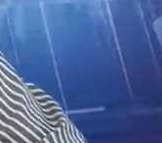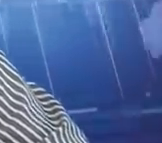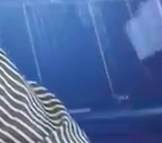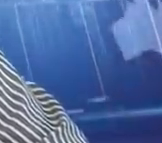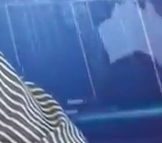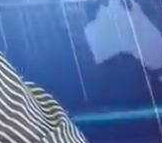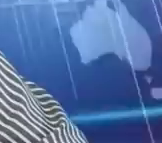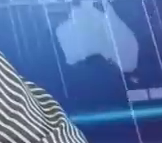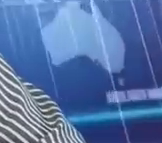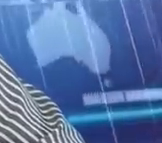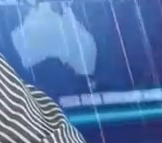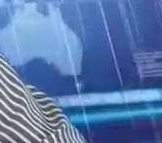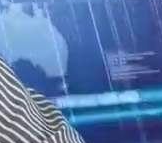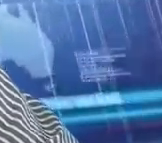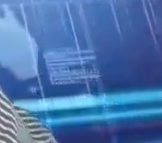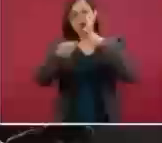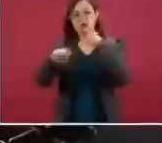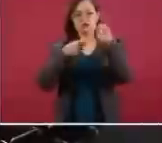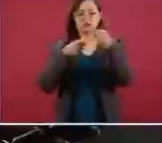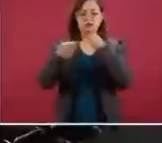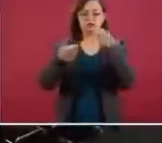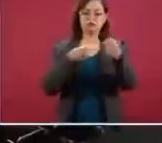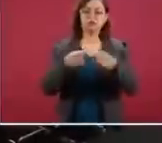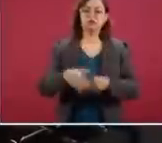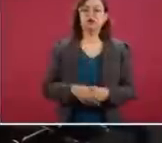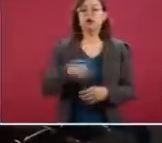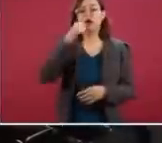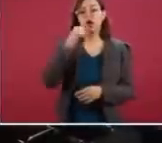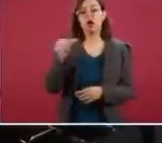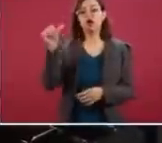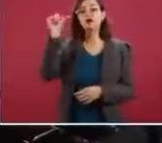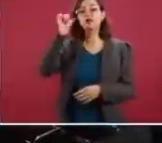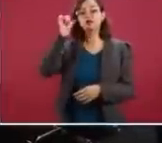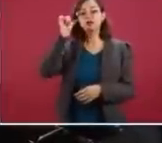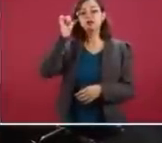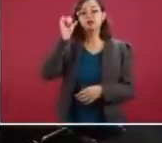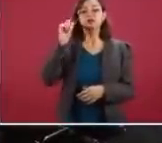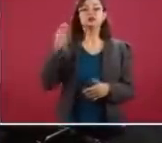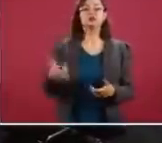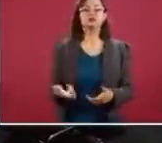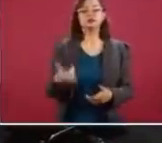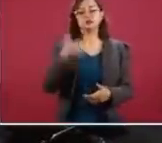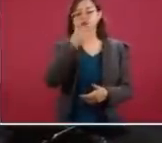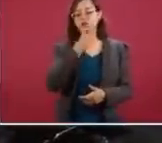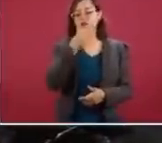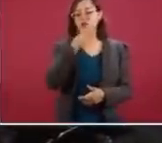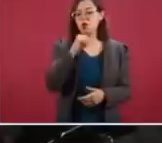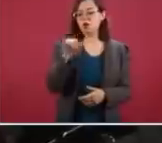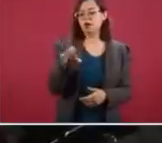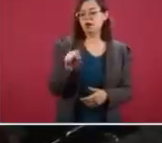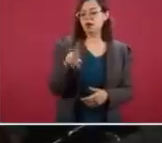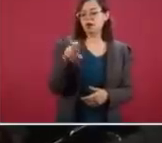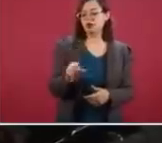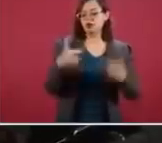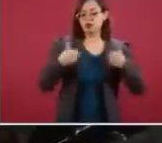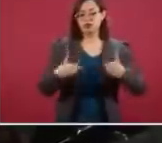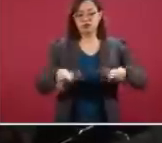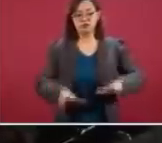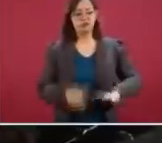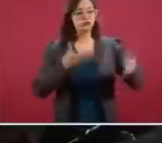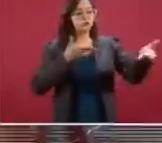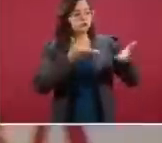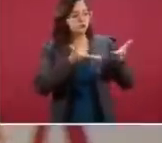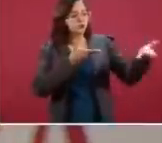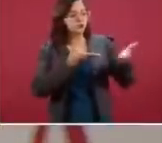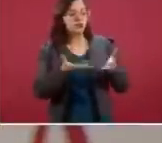cumplido todos sus compromisos. Vamos a verlo. El día de ayer el negociador Jesús Seade ya presentó un informe, no me